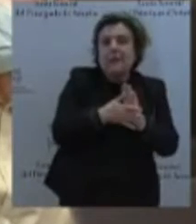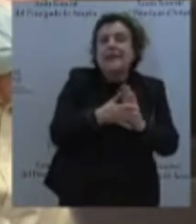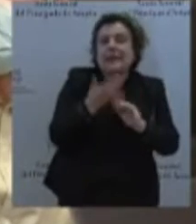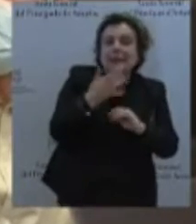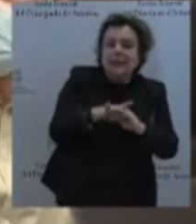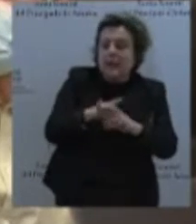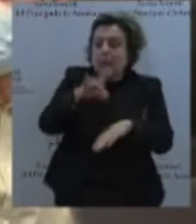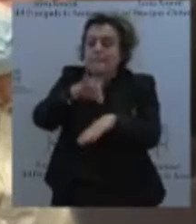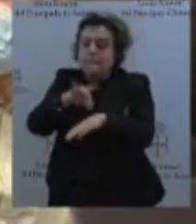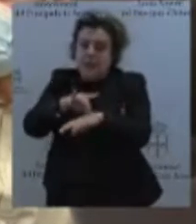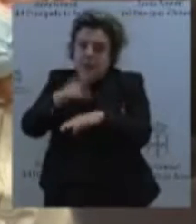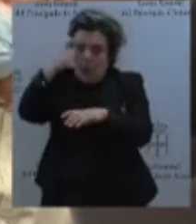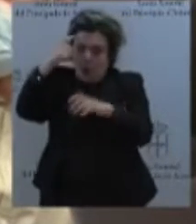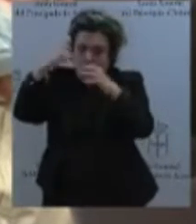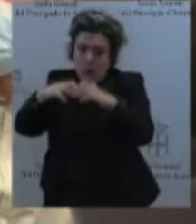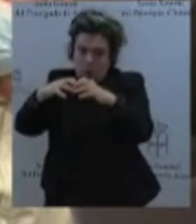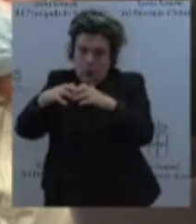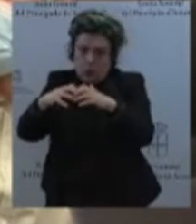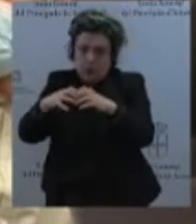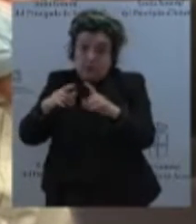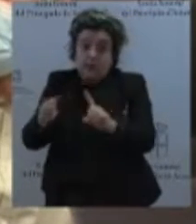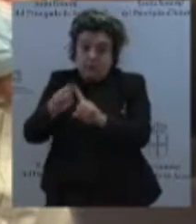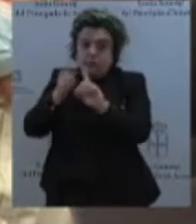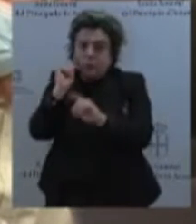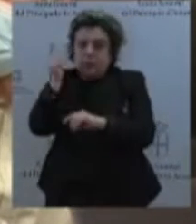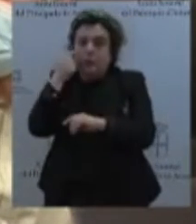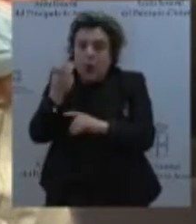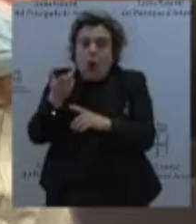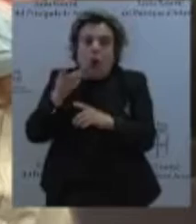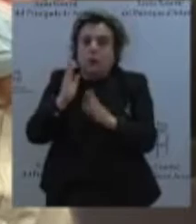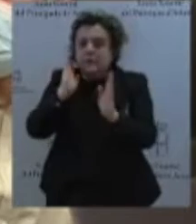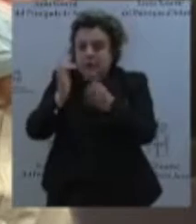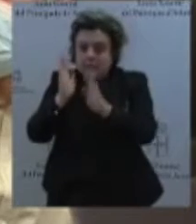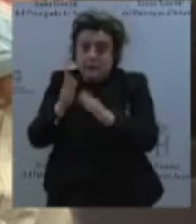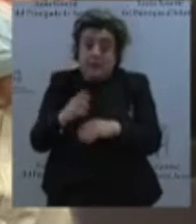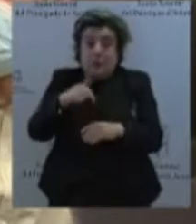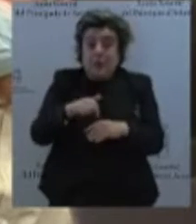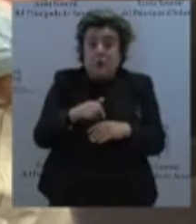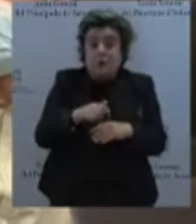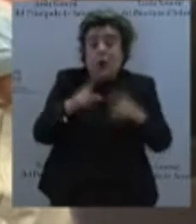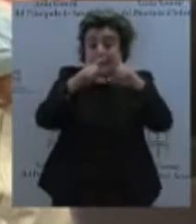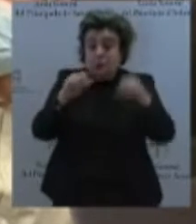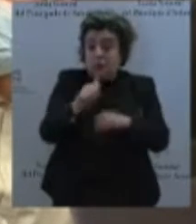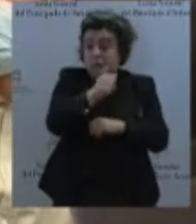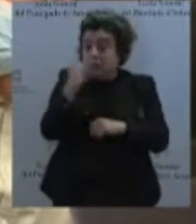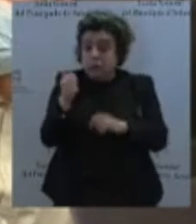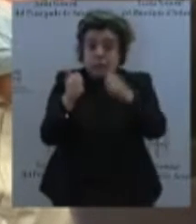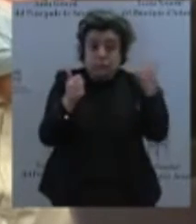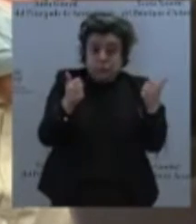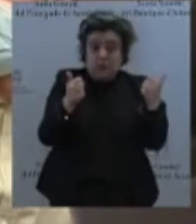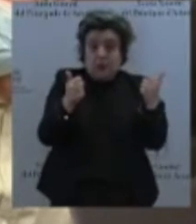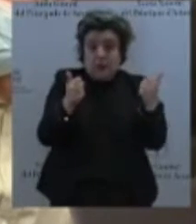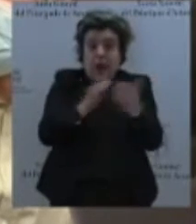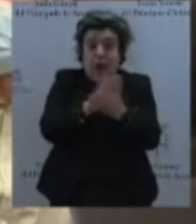seguimiento. La carencia de especialistas en neurología en el occidente y en el oriente de Asturias, excepción hecha de Jarrio, que cuenta con 2 especialistas en